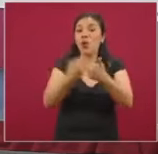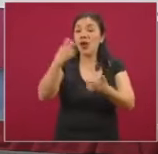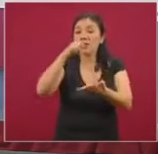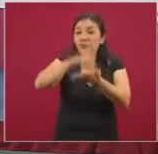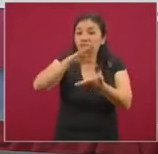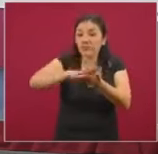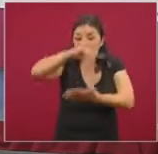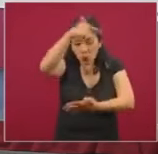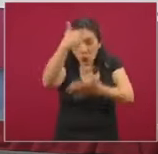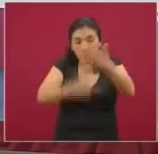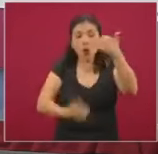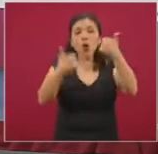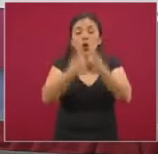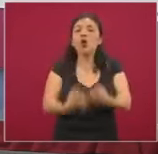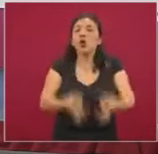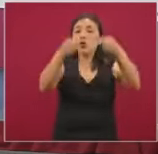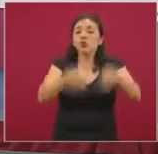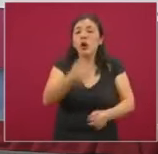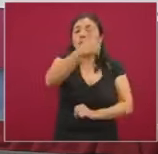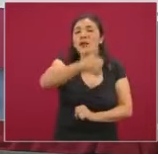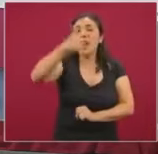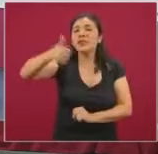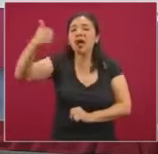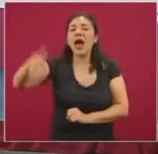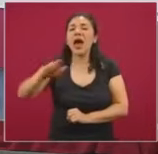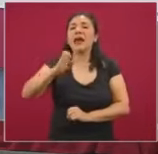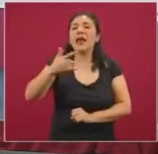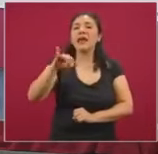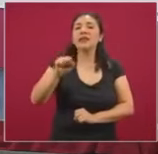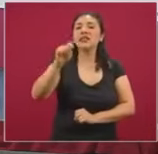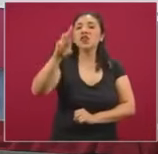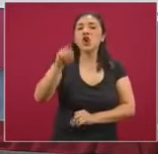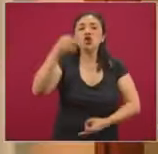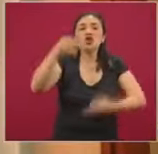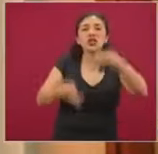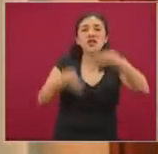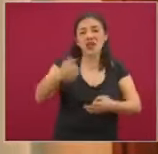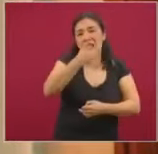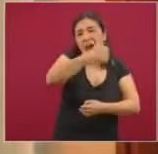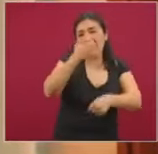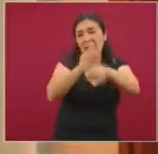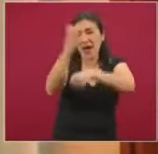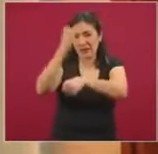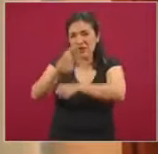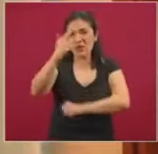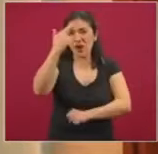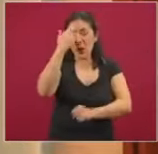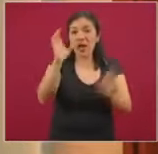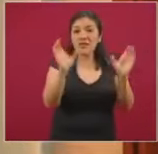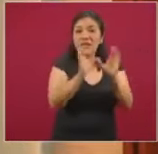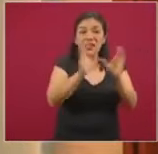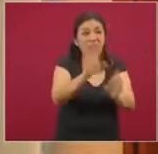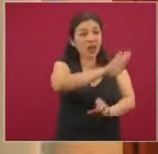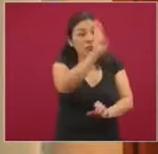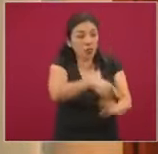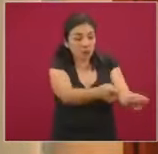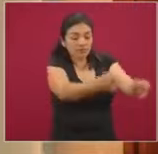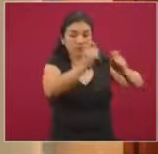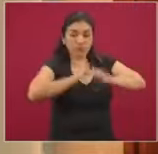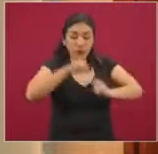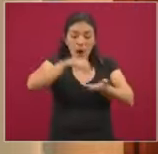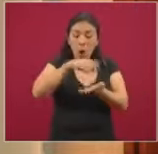viene de los registros civiles de cada una de las entidades federativas. Recuerden que del certificado de defunción que se expide,